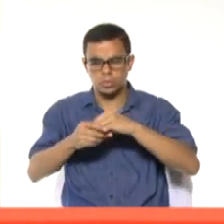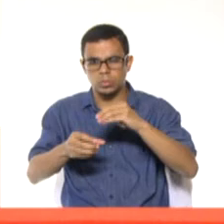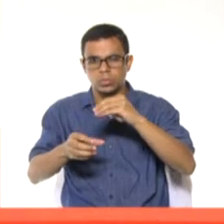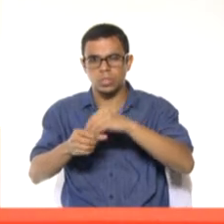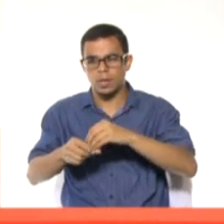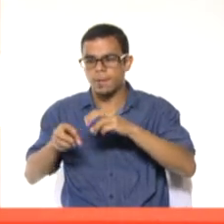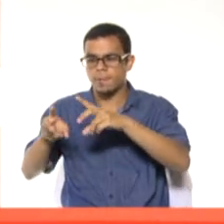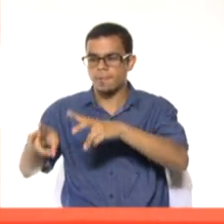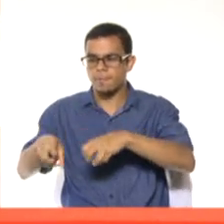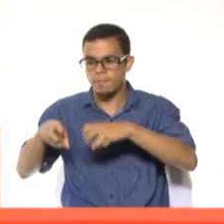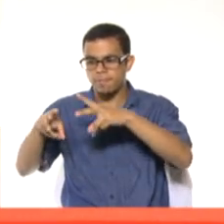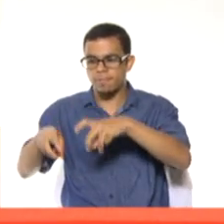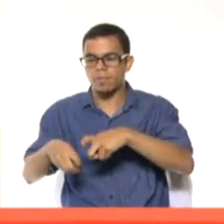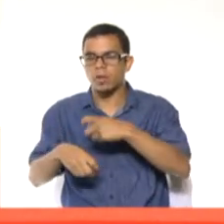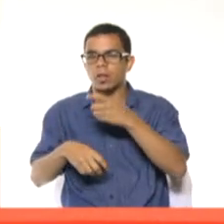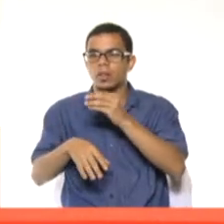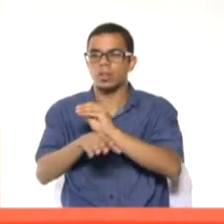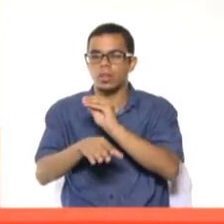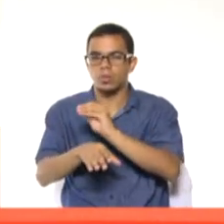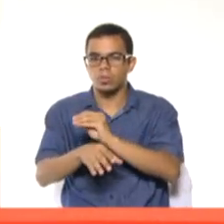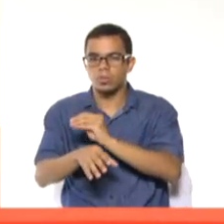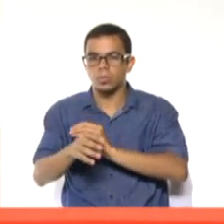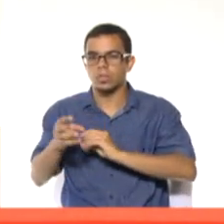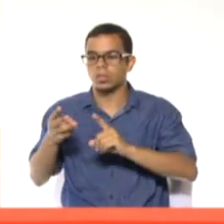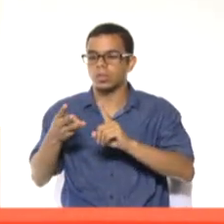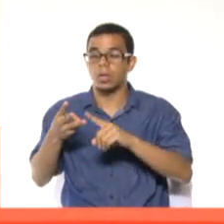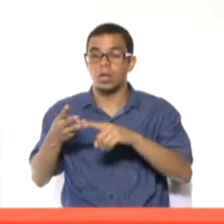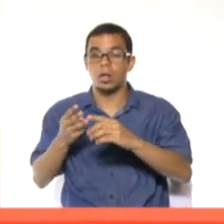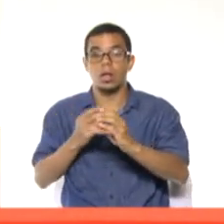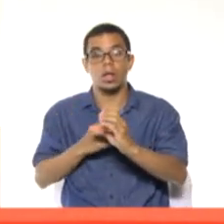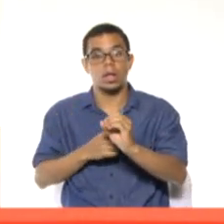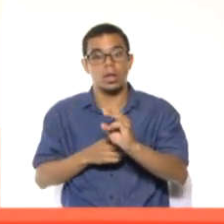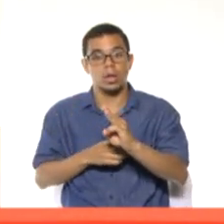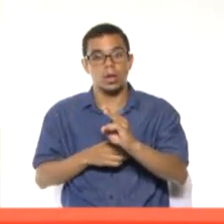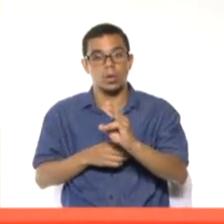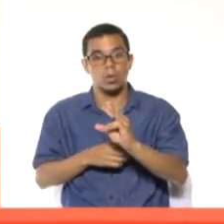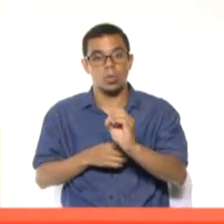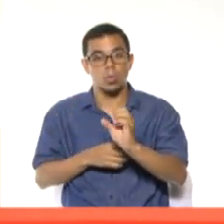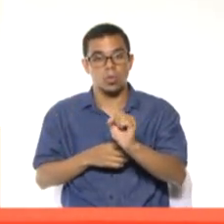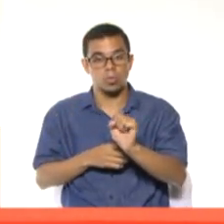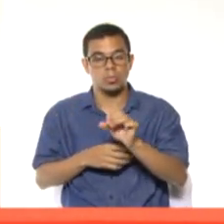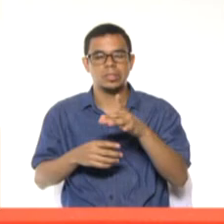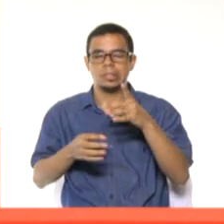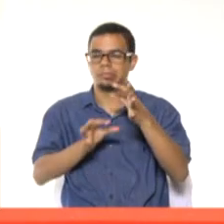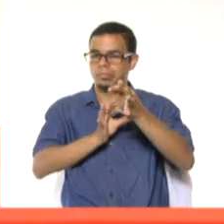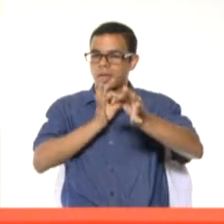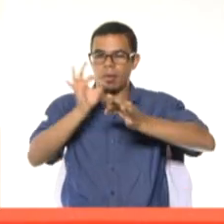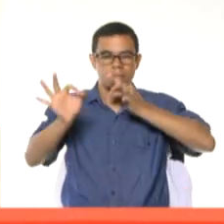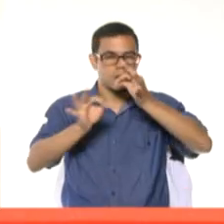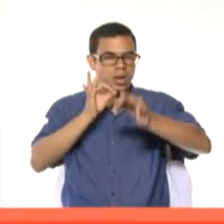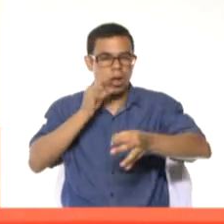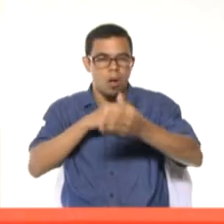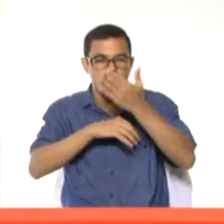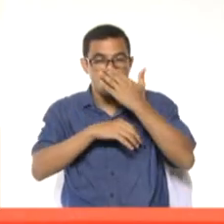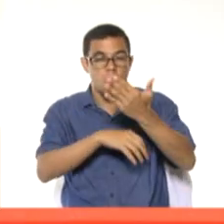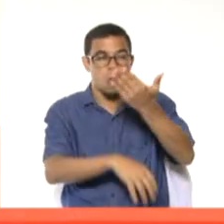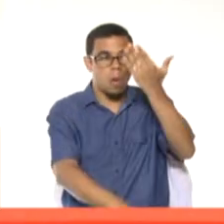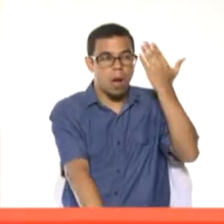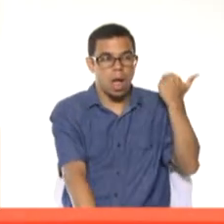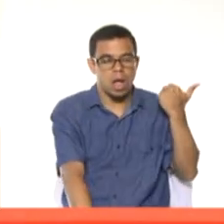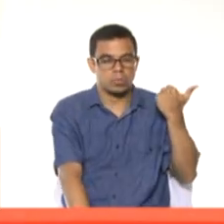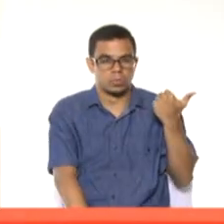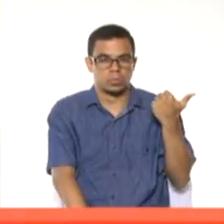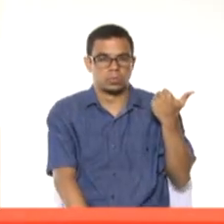actividad del labrado, a través de la actividad del compost, que ha sido muy mencionado en otras clases, yo